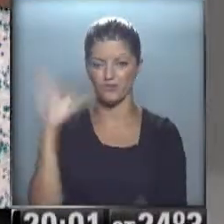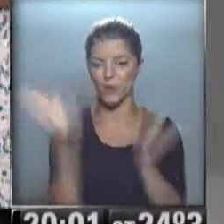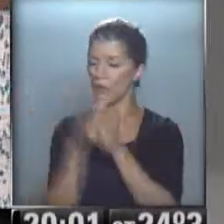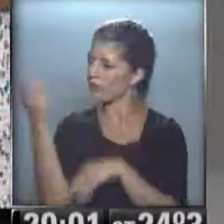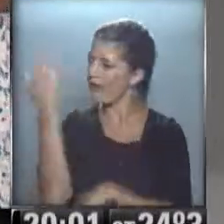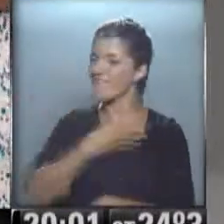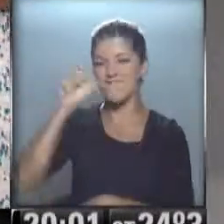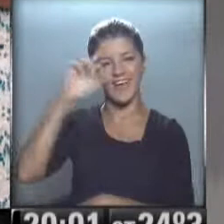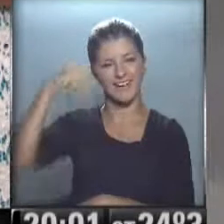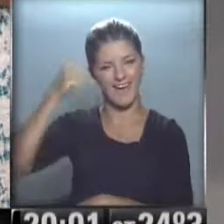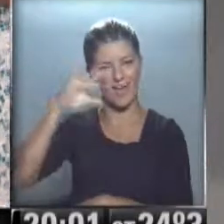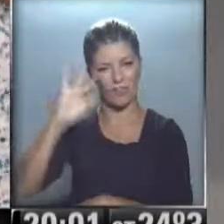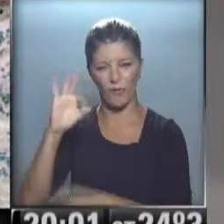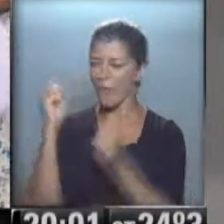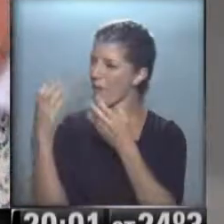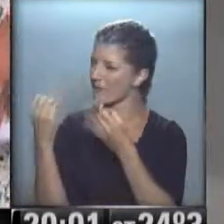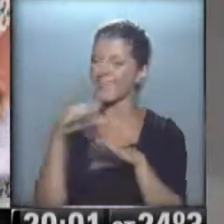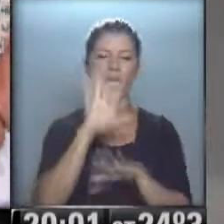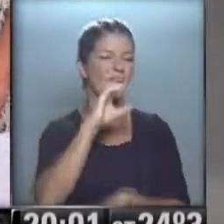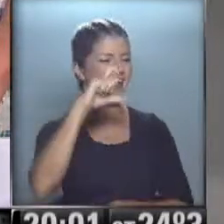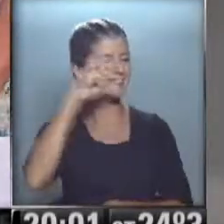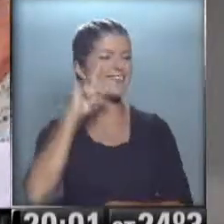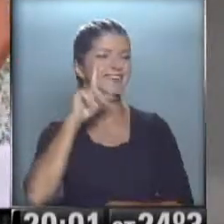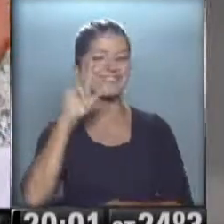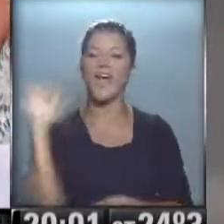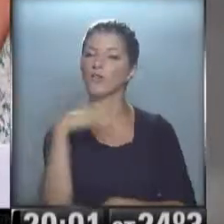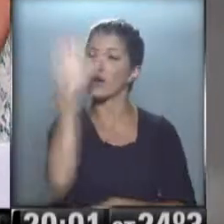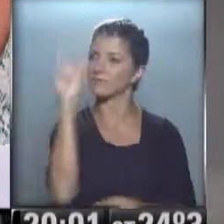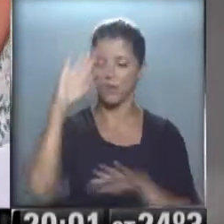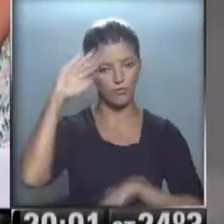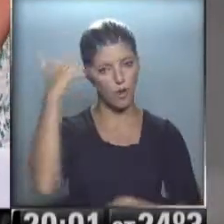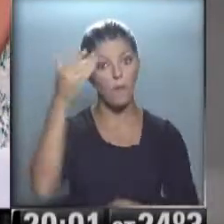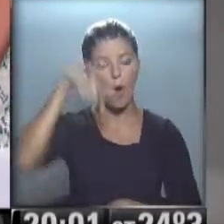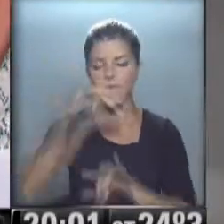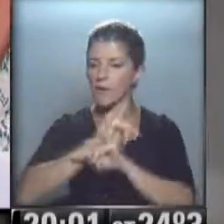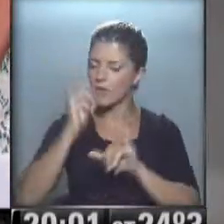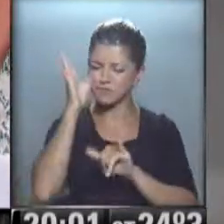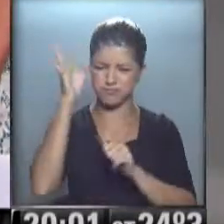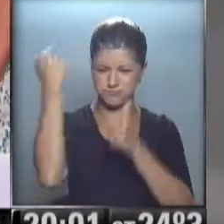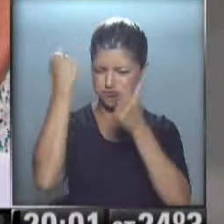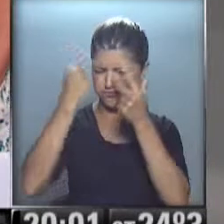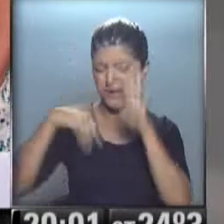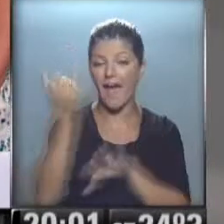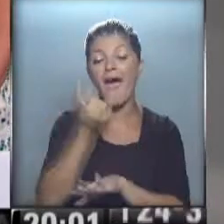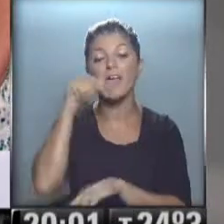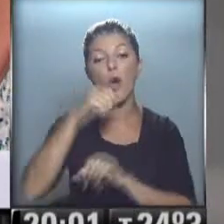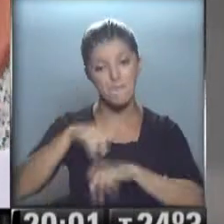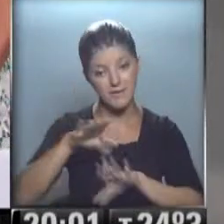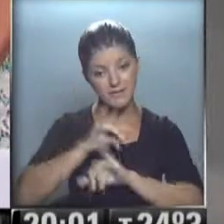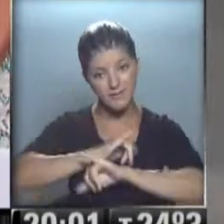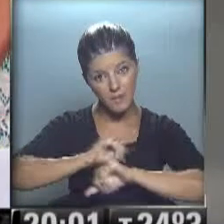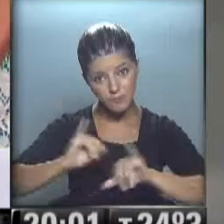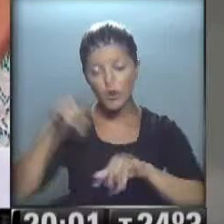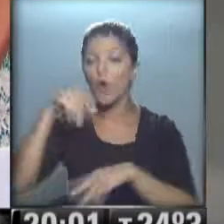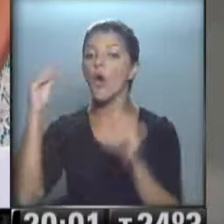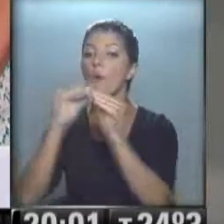¿Cómo va, Fer? Hola, Cecilia, ¿cómo estás? Saludamos a los amigos en todo el país, tenemos un noticiero cargado de información y comenzamos a desarrollarla con nuestros